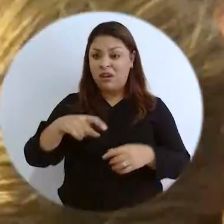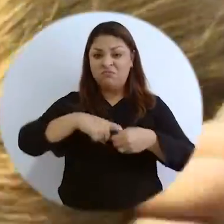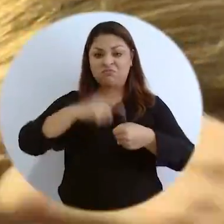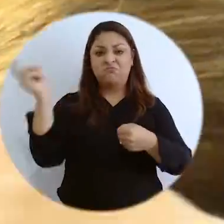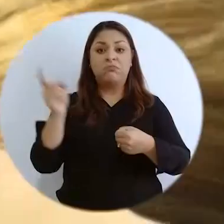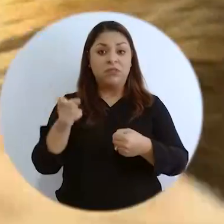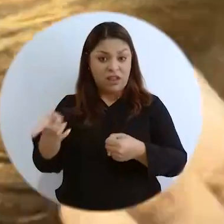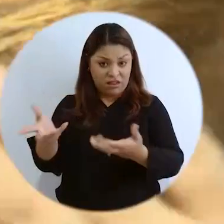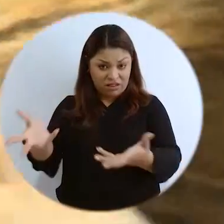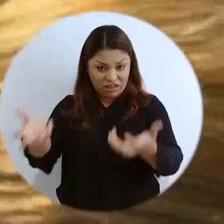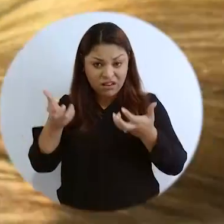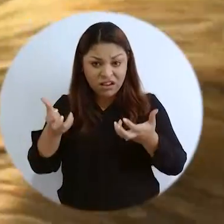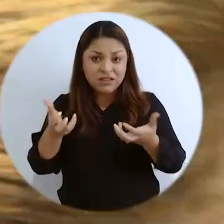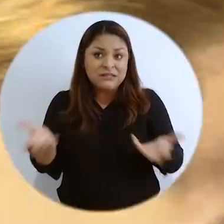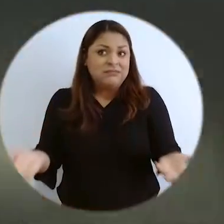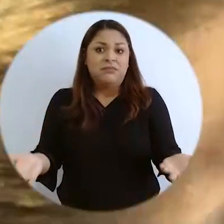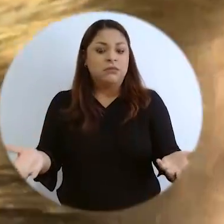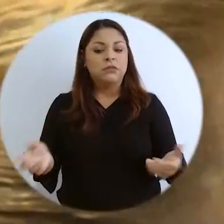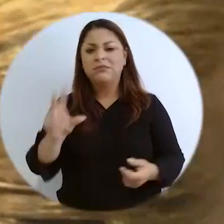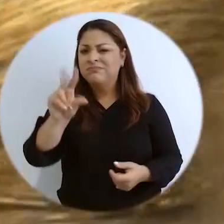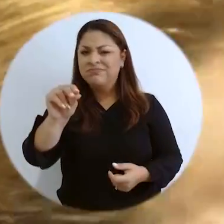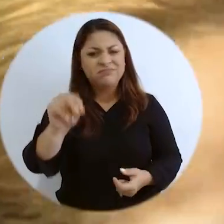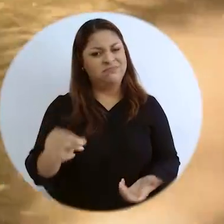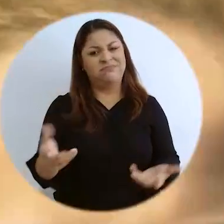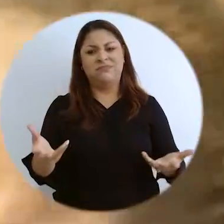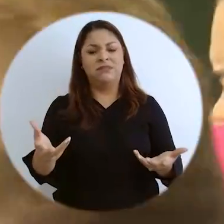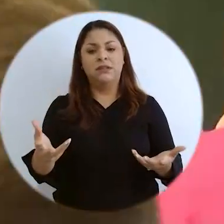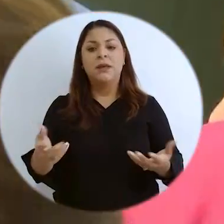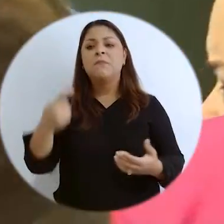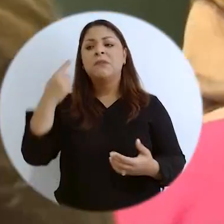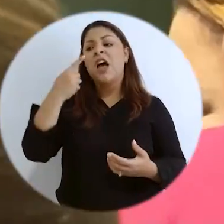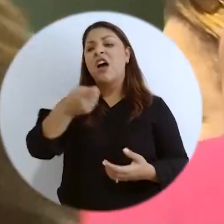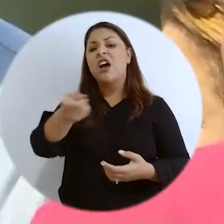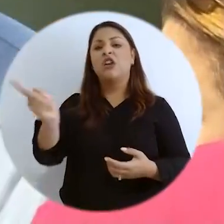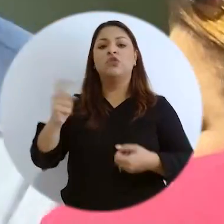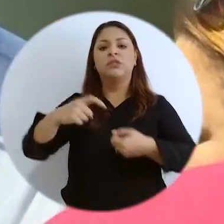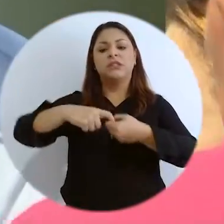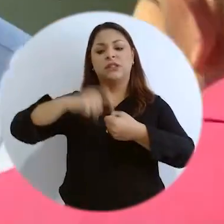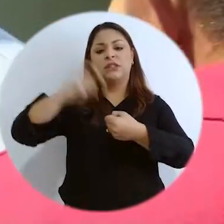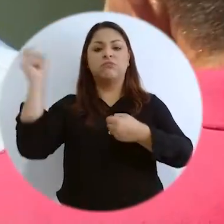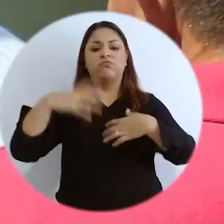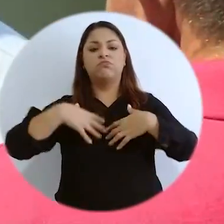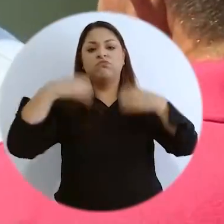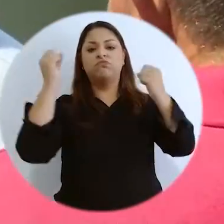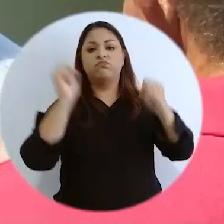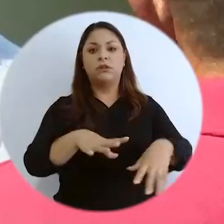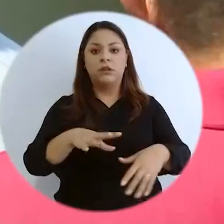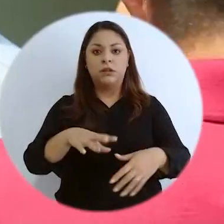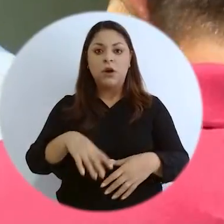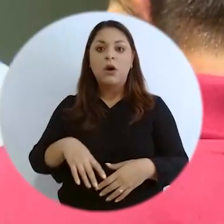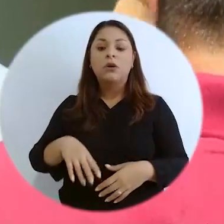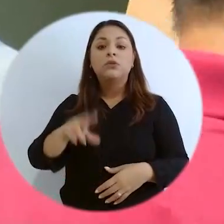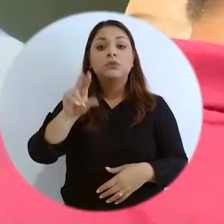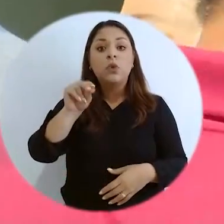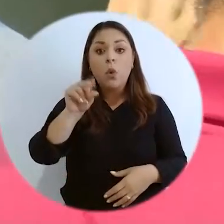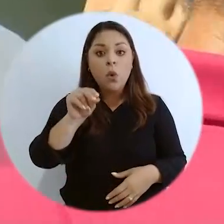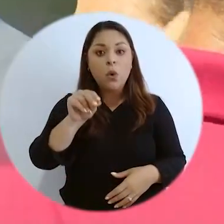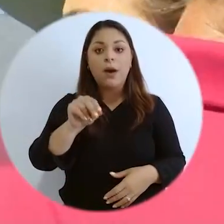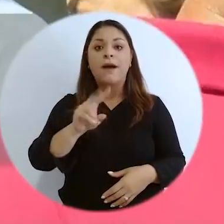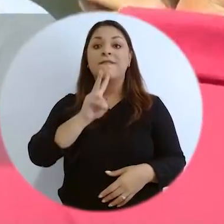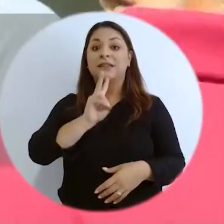niña se sale porque quiere. Alguien dice, son desertores, pareciera que lo hacen al propio.